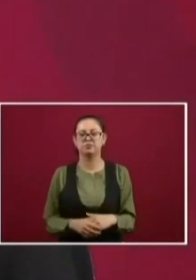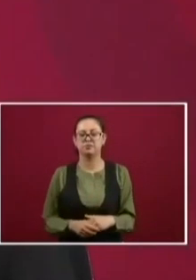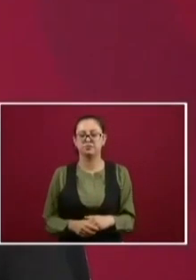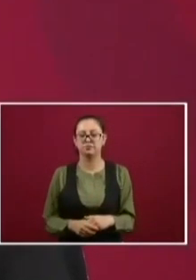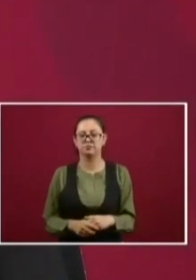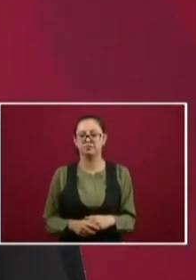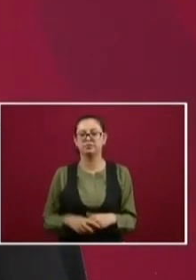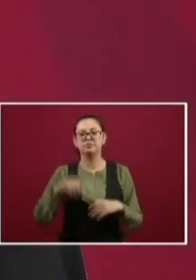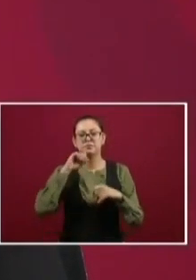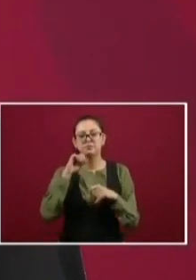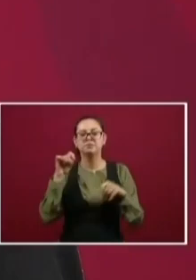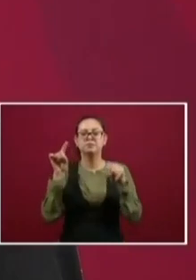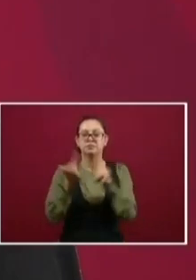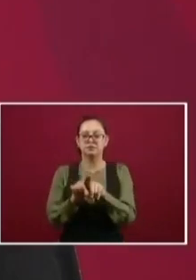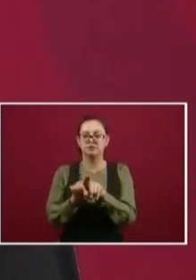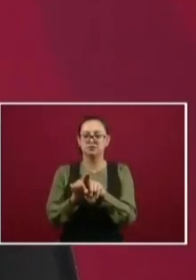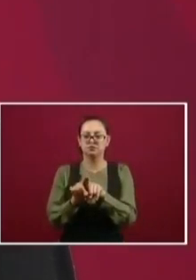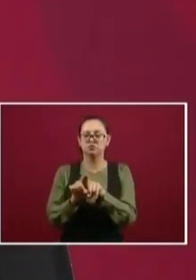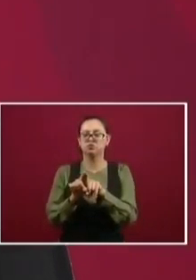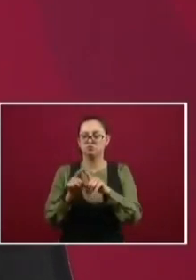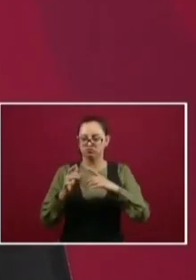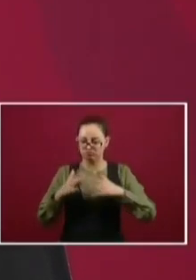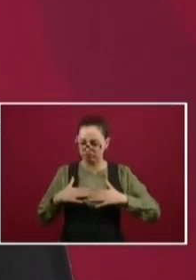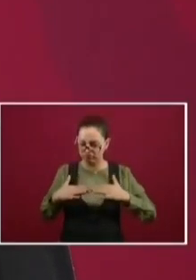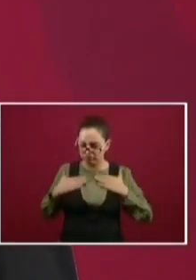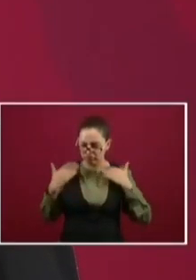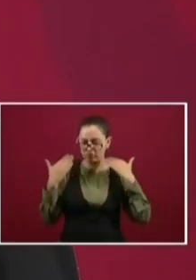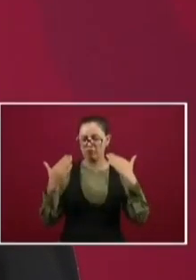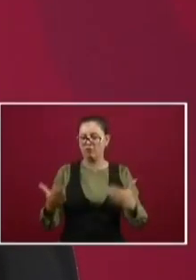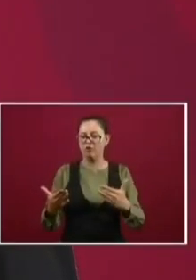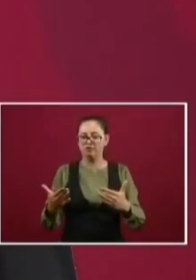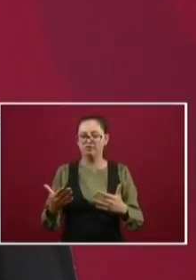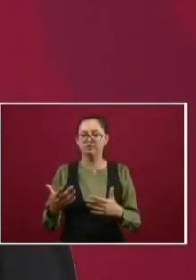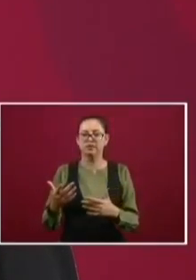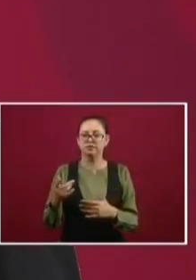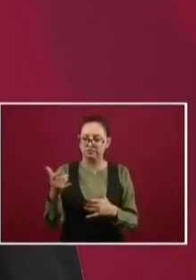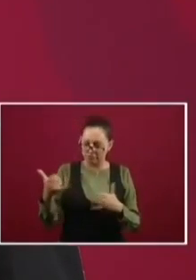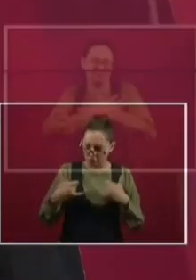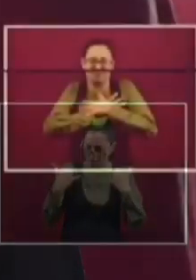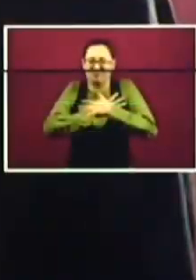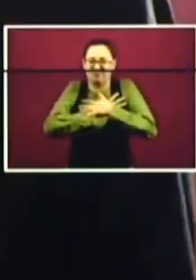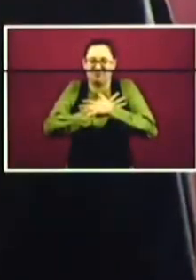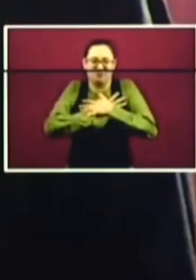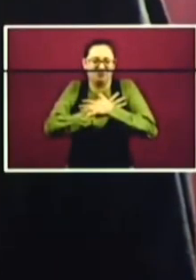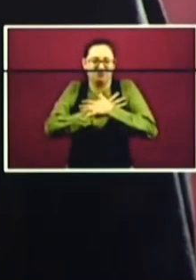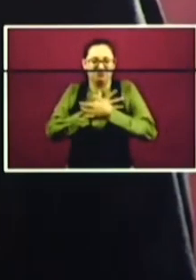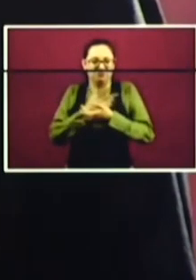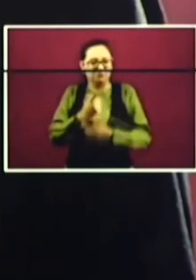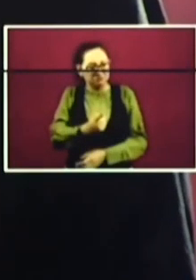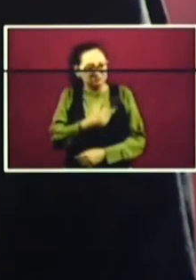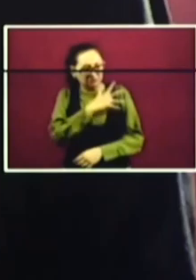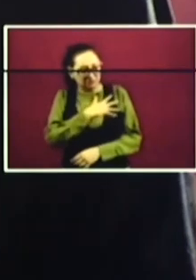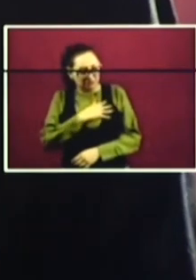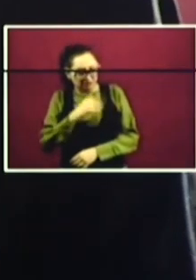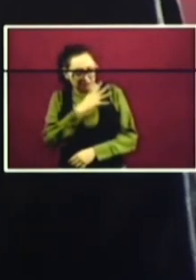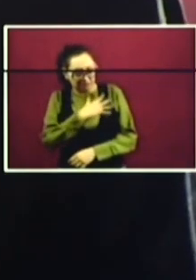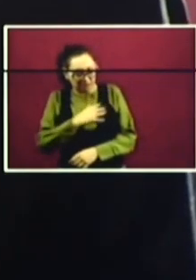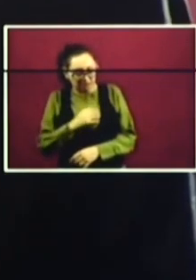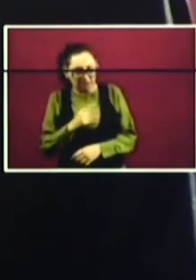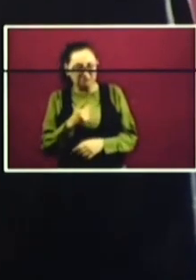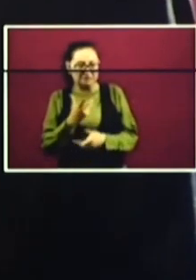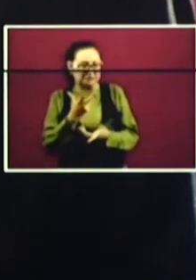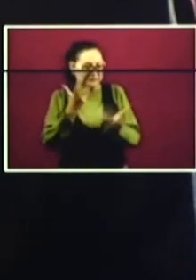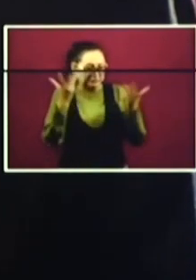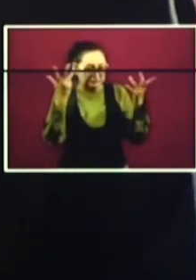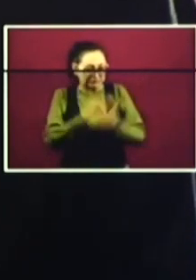mucha confianza mucha fe a los jóvenes de méxico en otros temas el primer mandatario